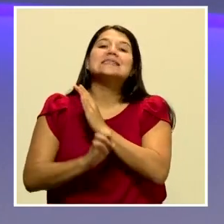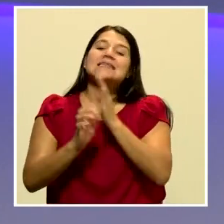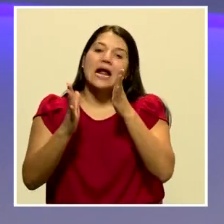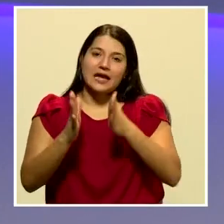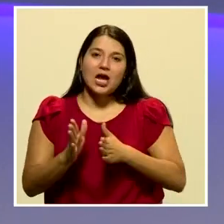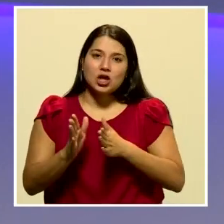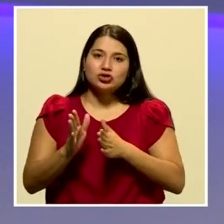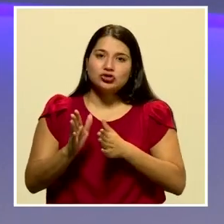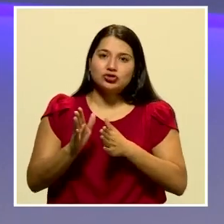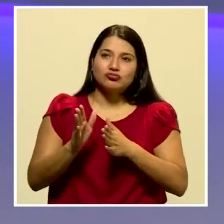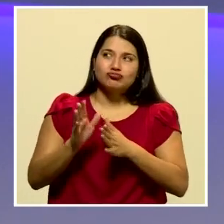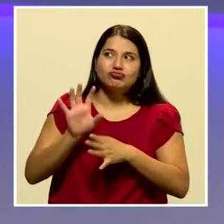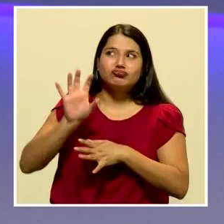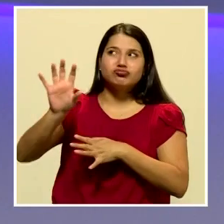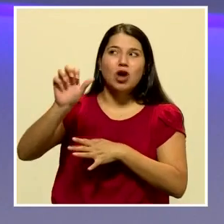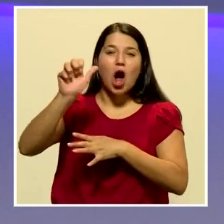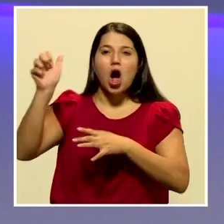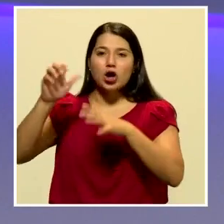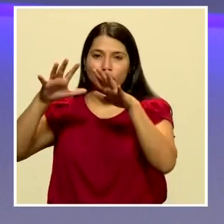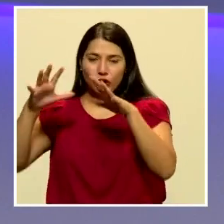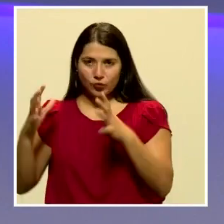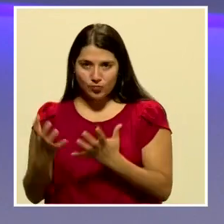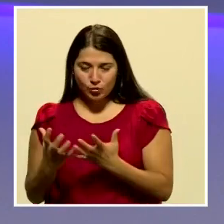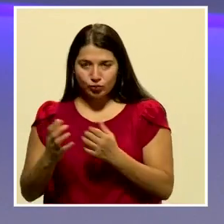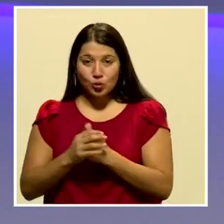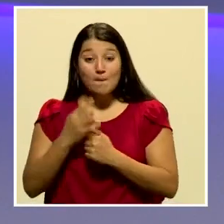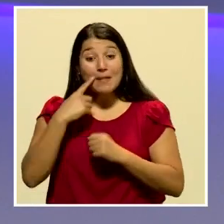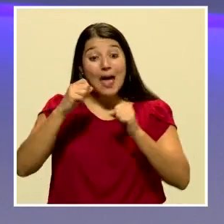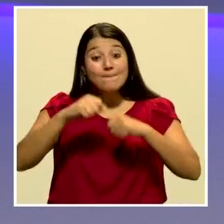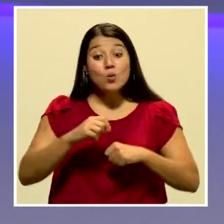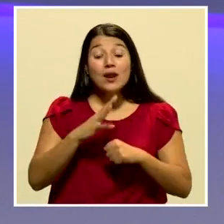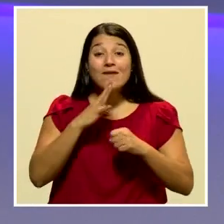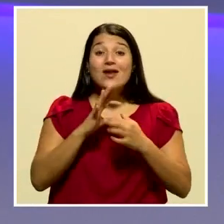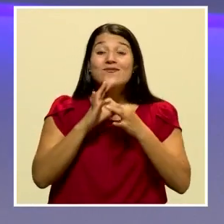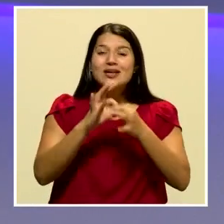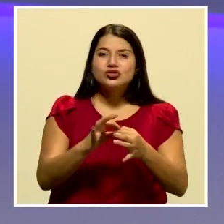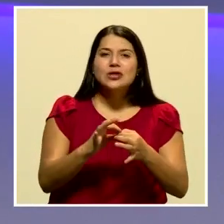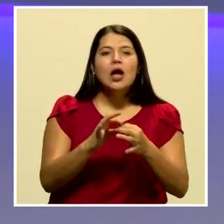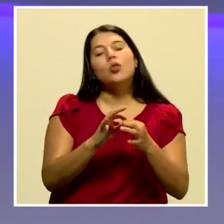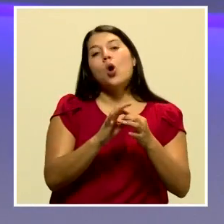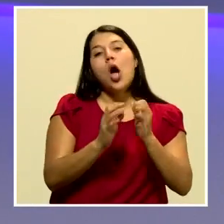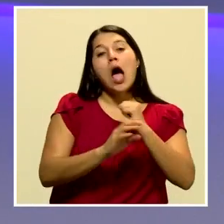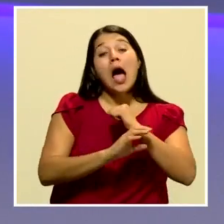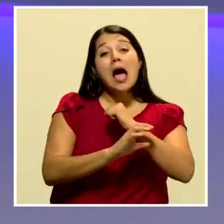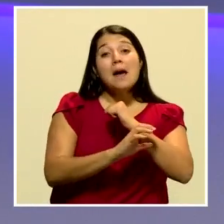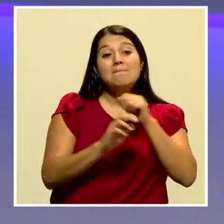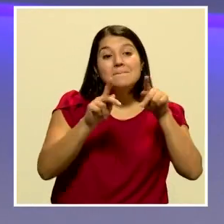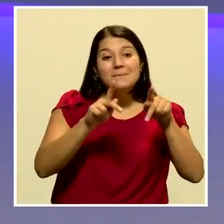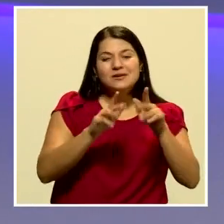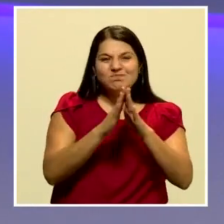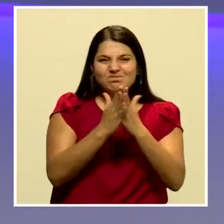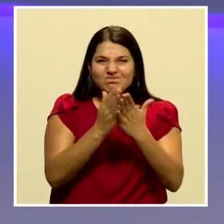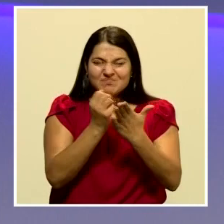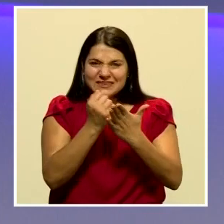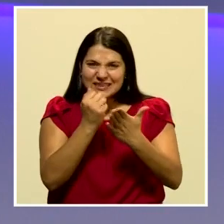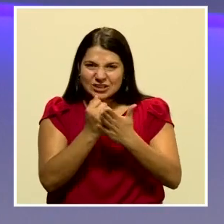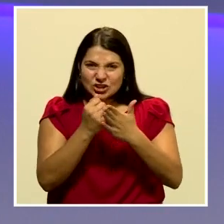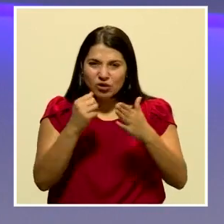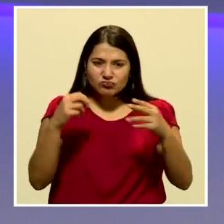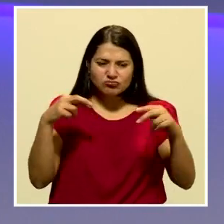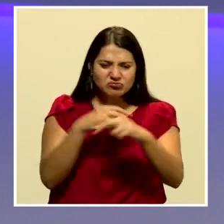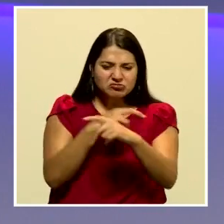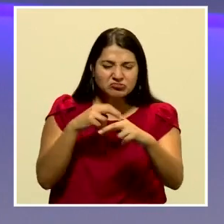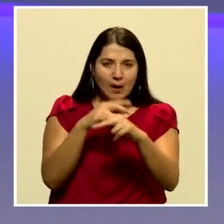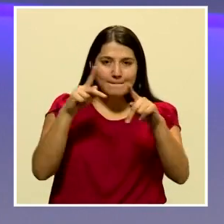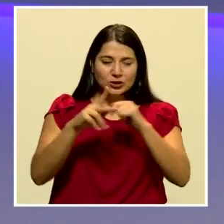Precisamente para conversar sobre migración y periodismo transfronterizo, invité hoy a las periodistas Noelia